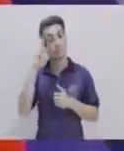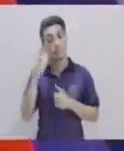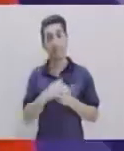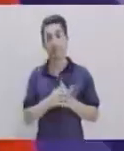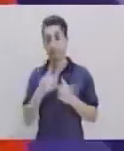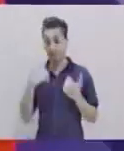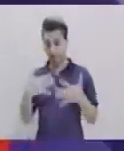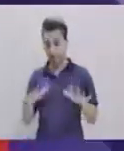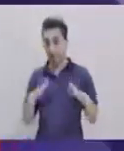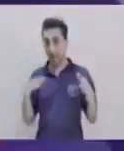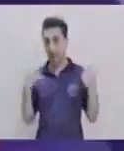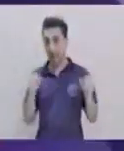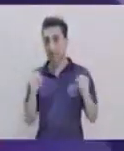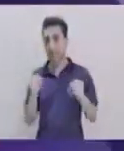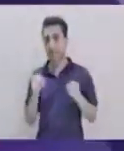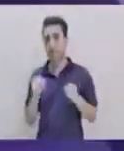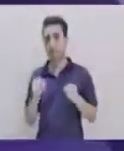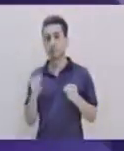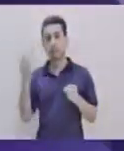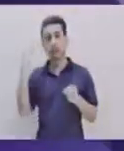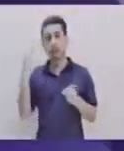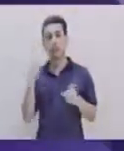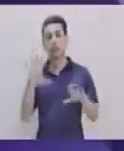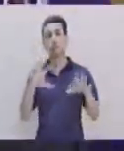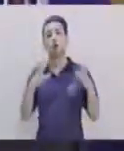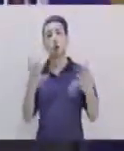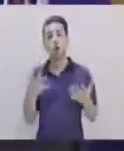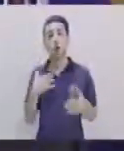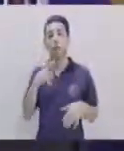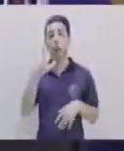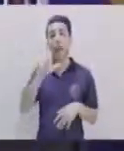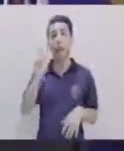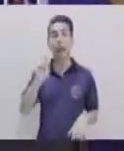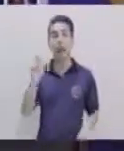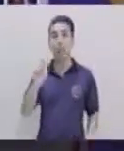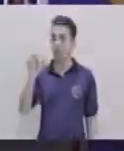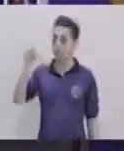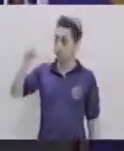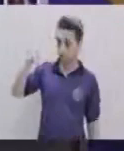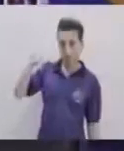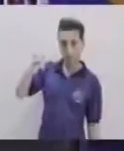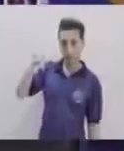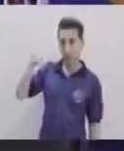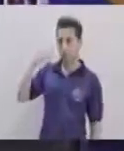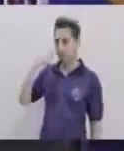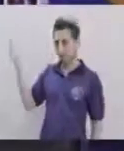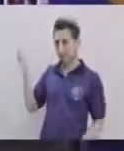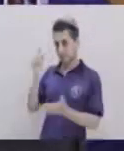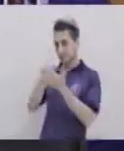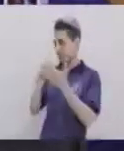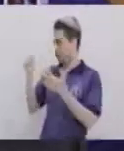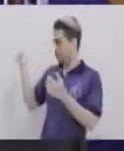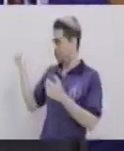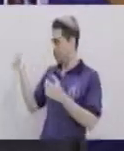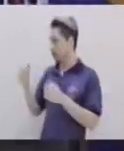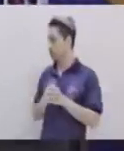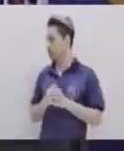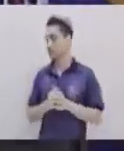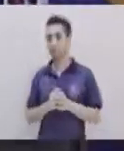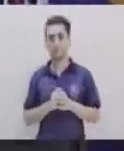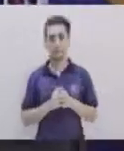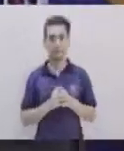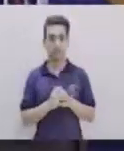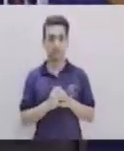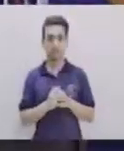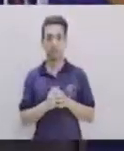que ya hemos trabajado cómo debemos tomar nuestro lápiz. Aquí tenemos una imagen. Si te das